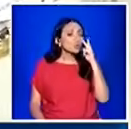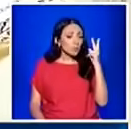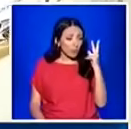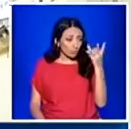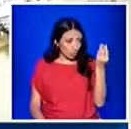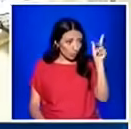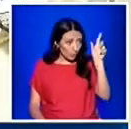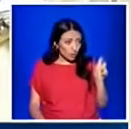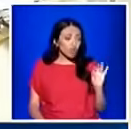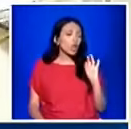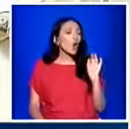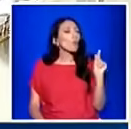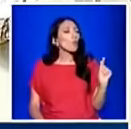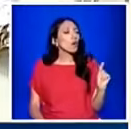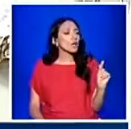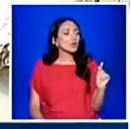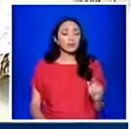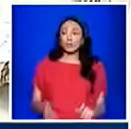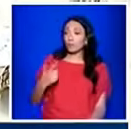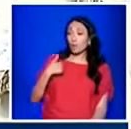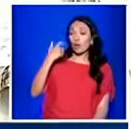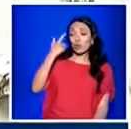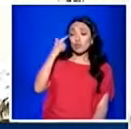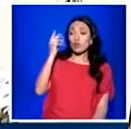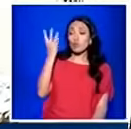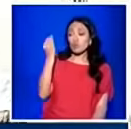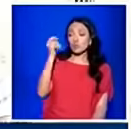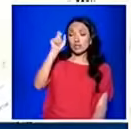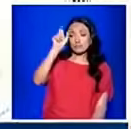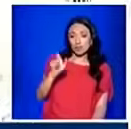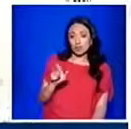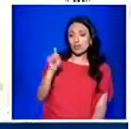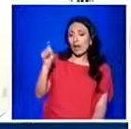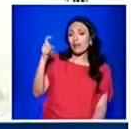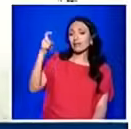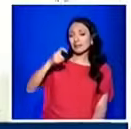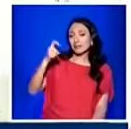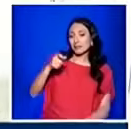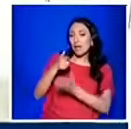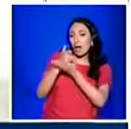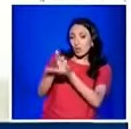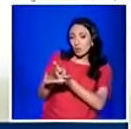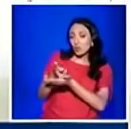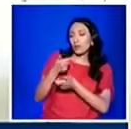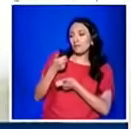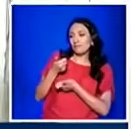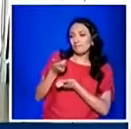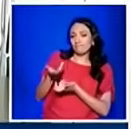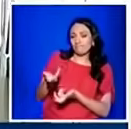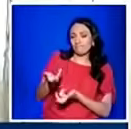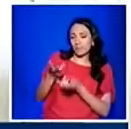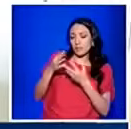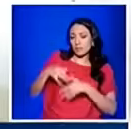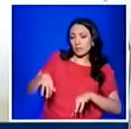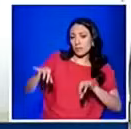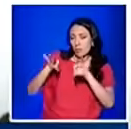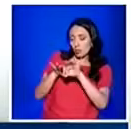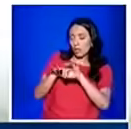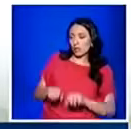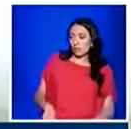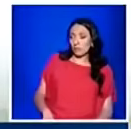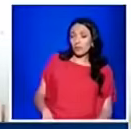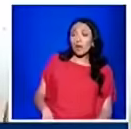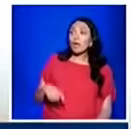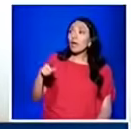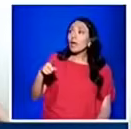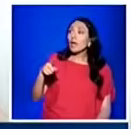Muy favorable, creo que es algo que muchas personas necesitaban. Como usted mencionó hace pocos minutos, los valores no